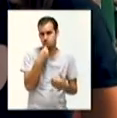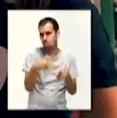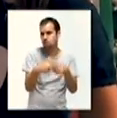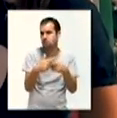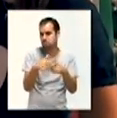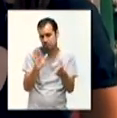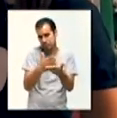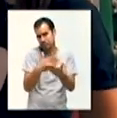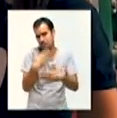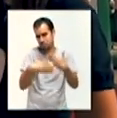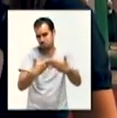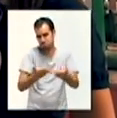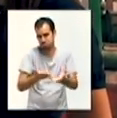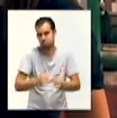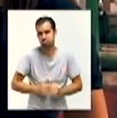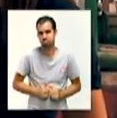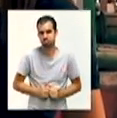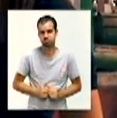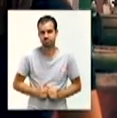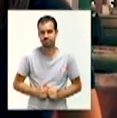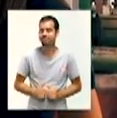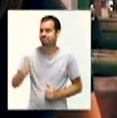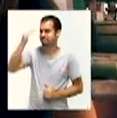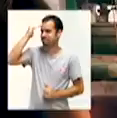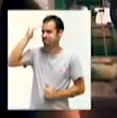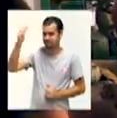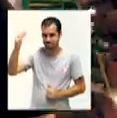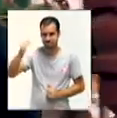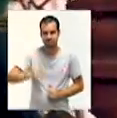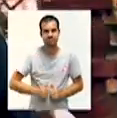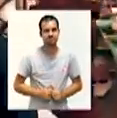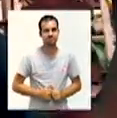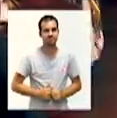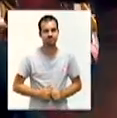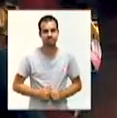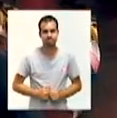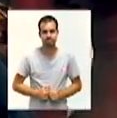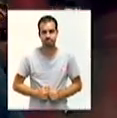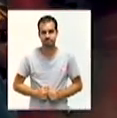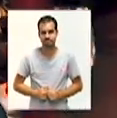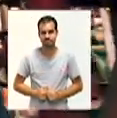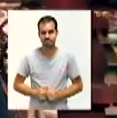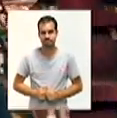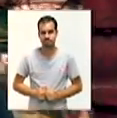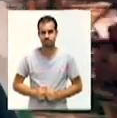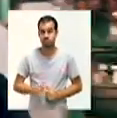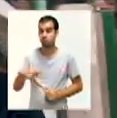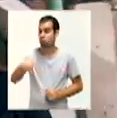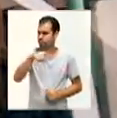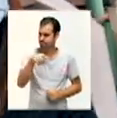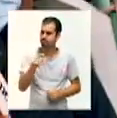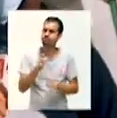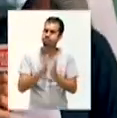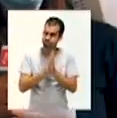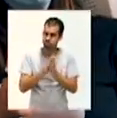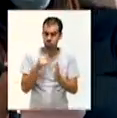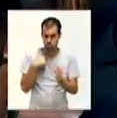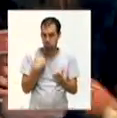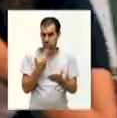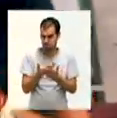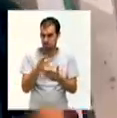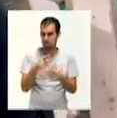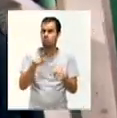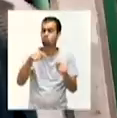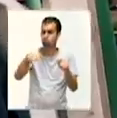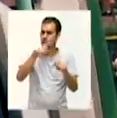problemas que tenemos aquí mismo en nuestro hogar. Muchísimas gracias, Reinaldo, por acompañarnos en la tarde de hoy. Y ustedes, amigos, les propongo